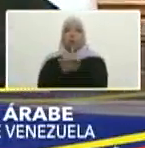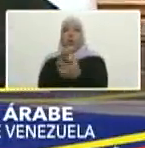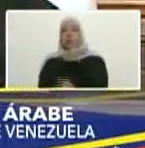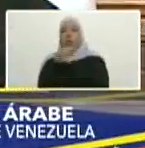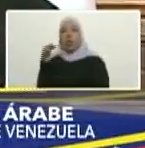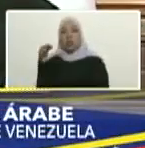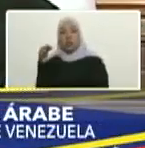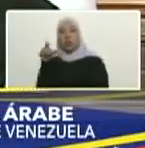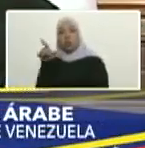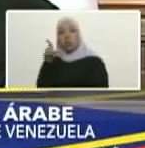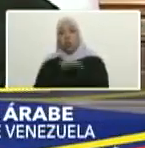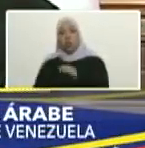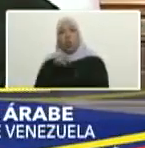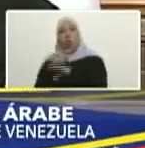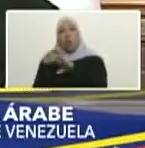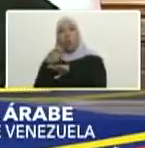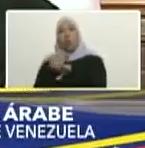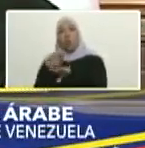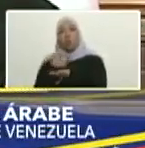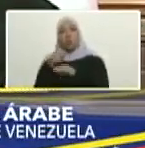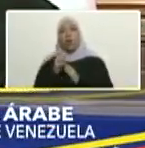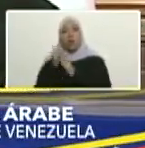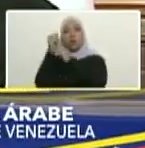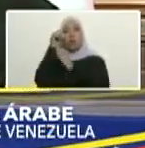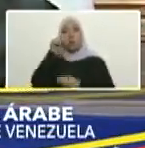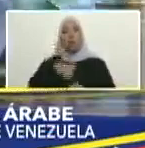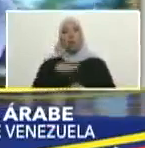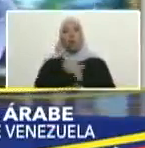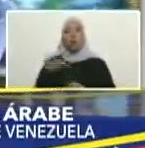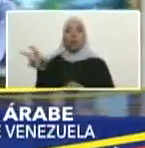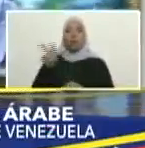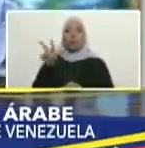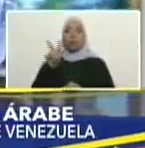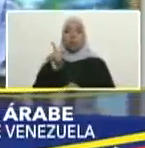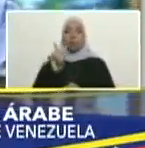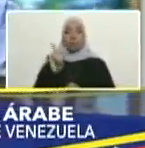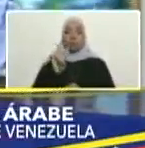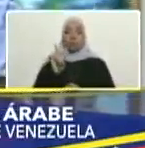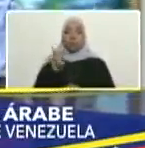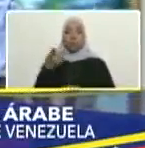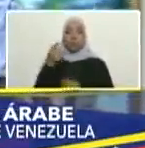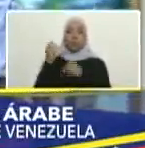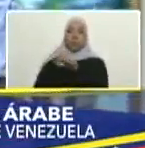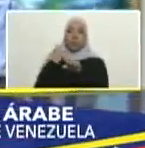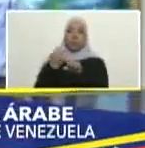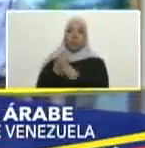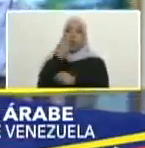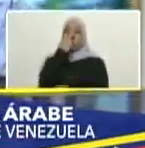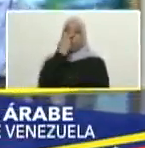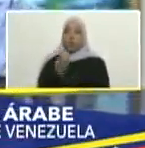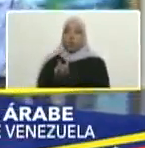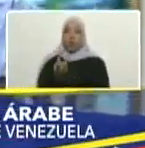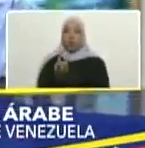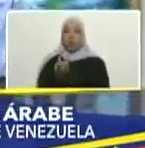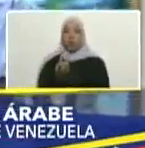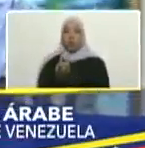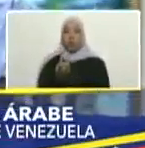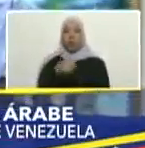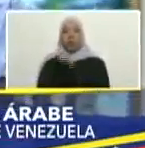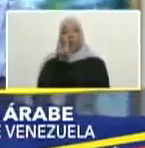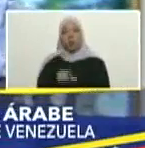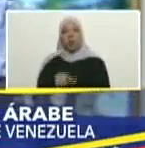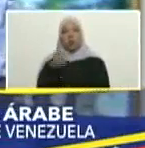excelencia, a su gobierno y al heroico pueblo venezolano por su distinguida invitación y